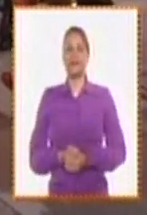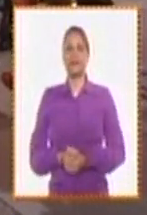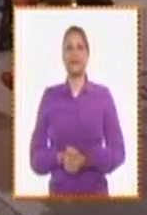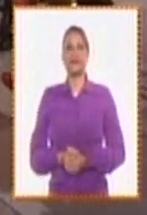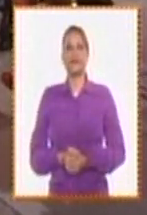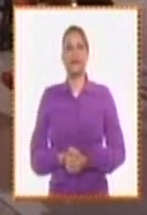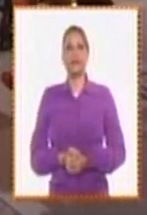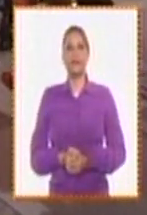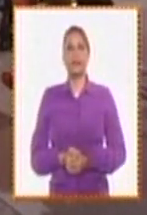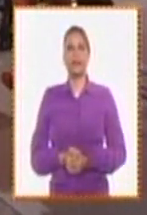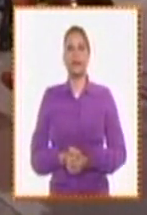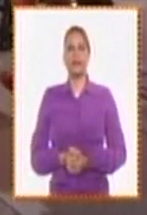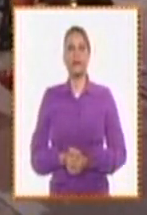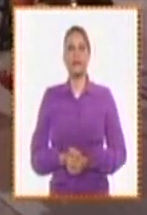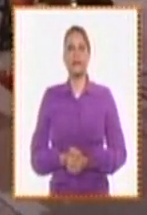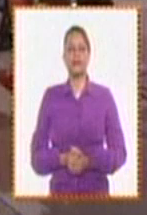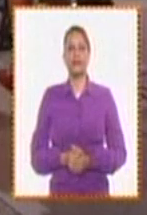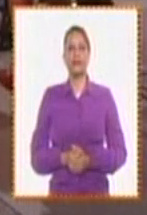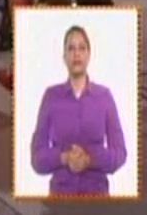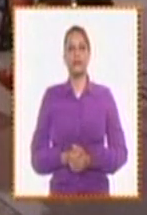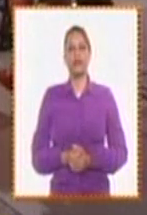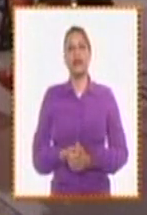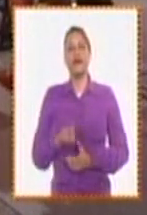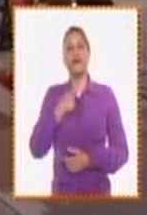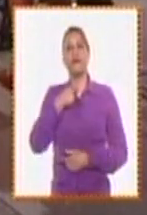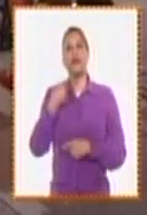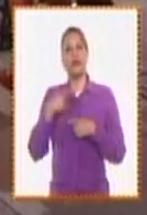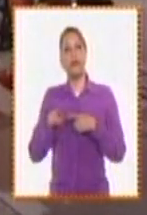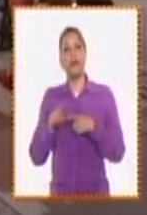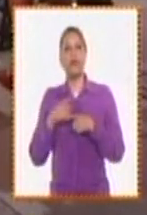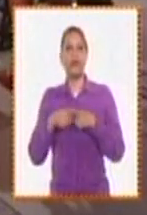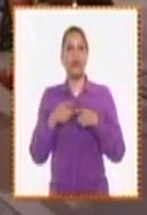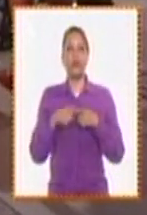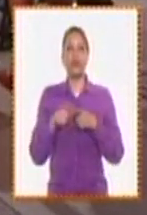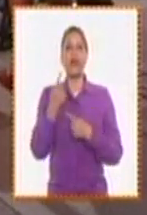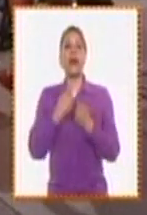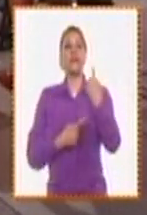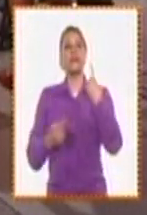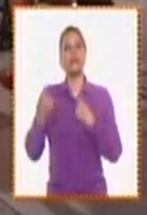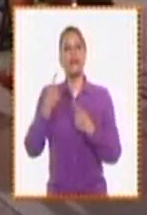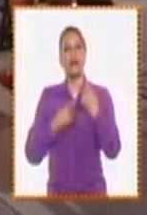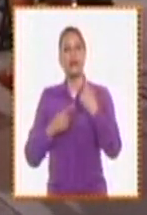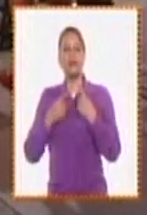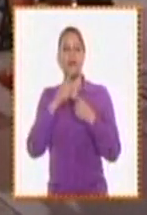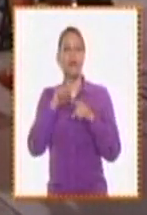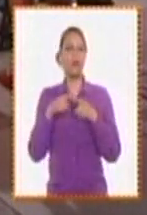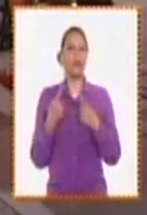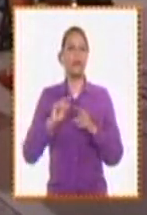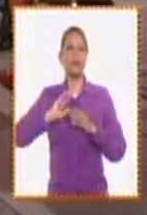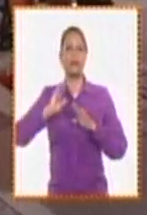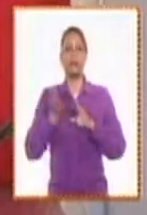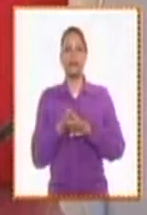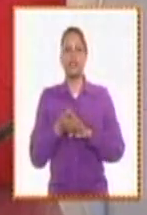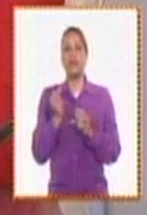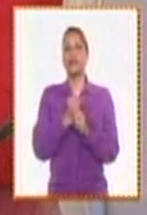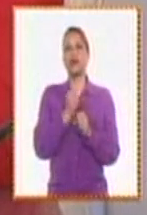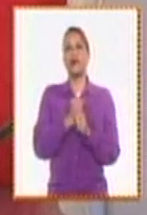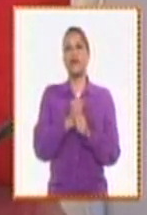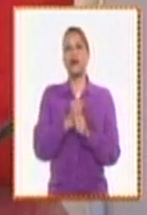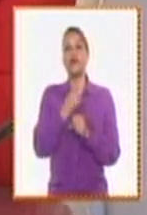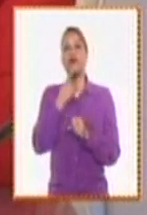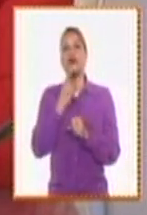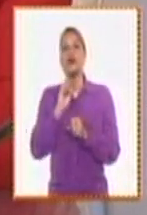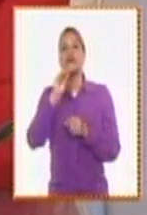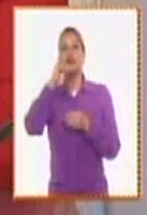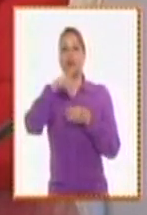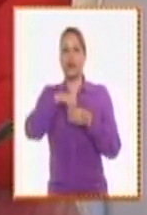sanciones perpetuas de libertad, y en el caso entonces de las alternativas, las penas que se le pusieron fueron la alternativa de trabajo correccional con internamiento,